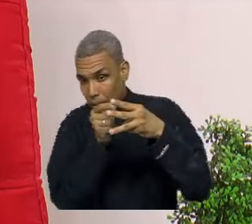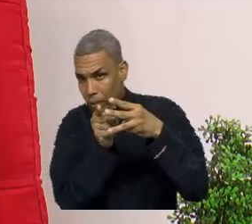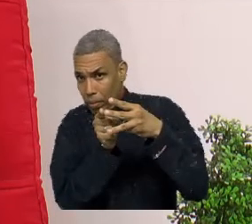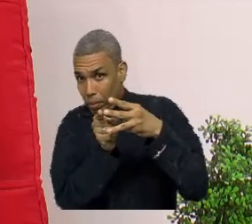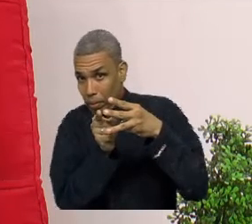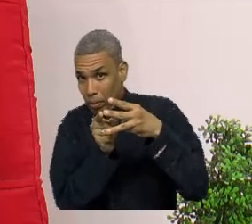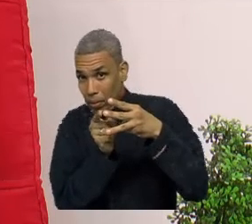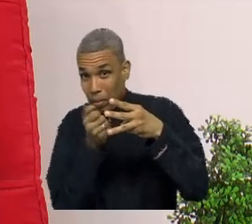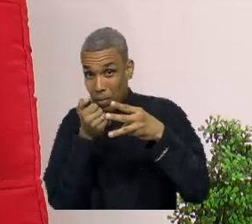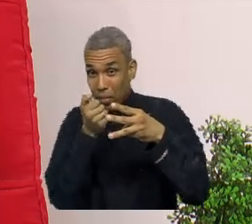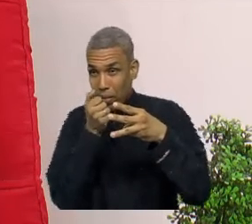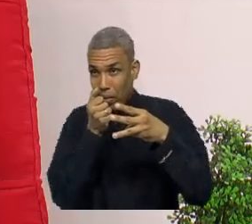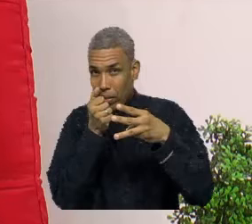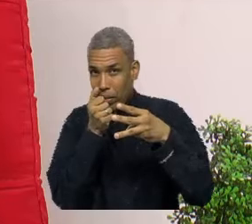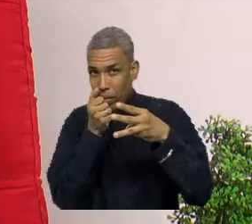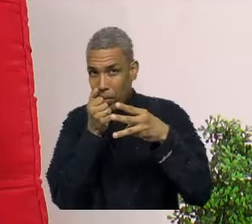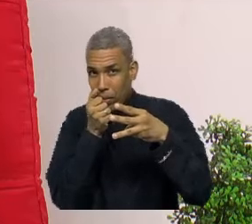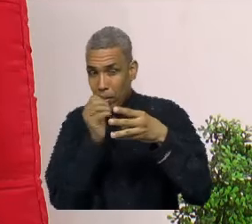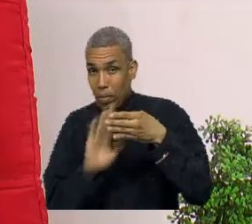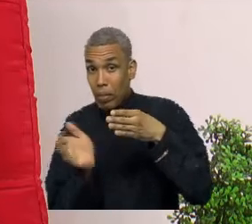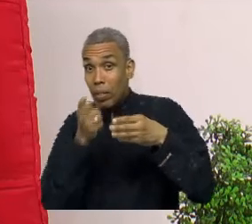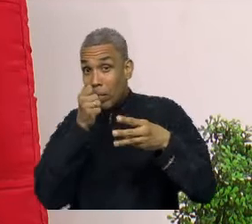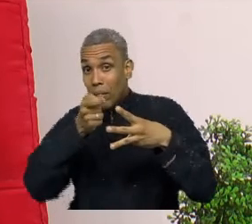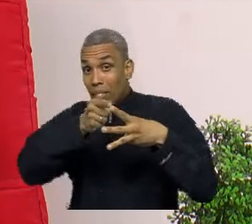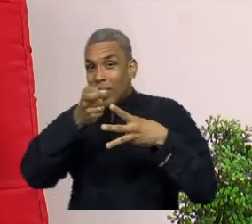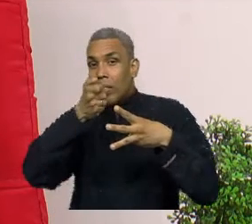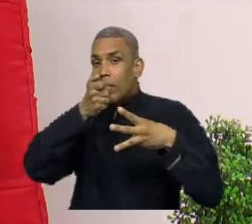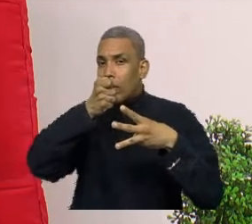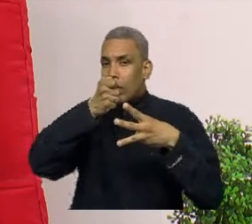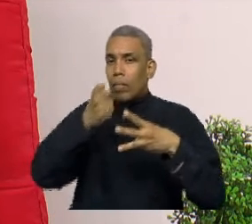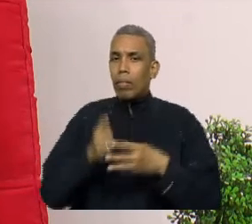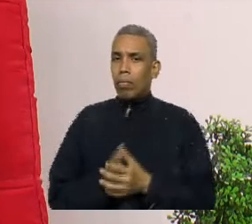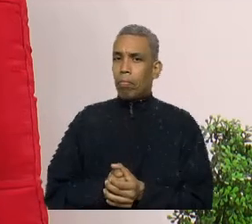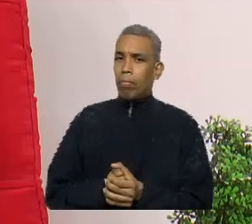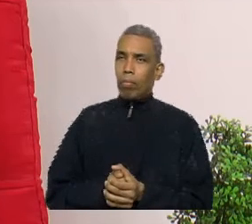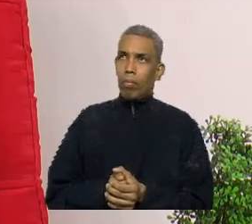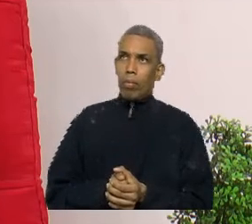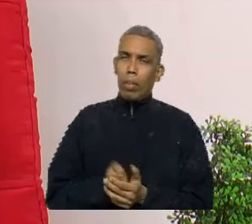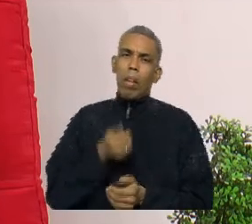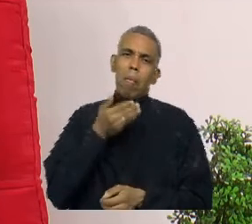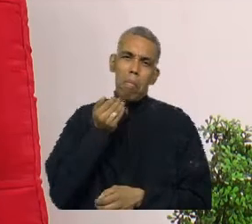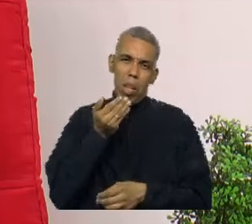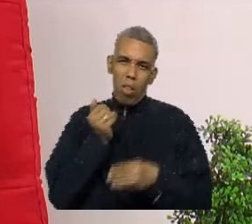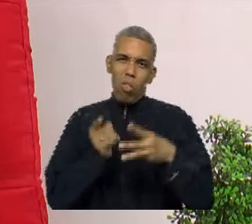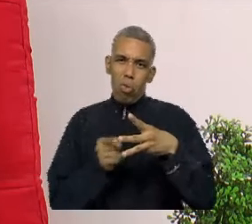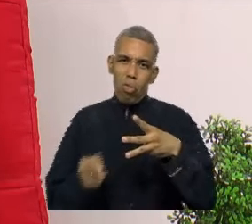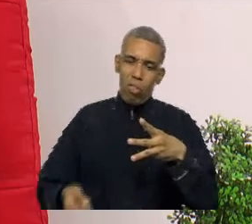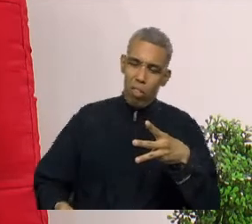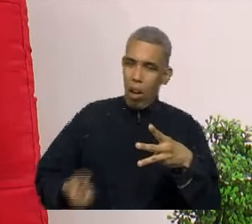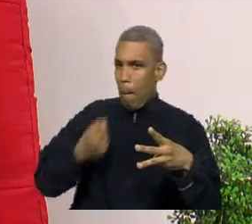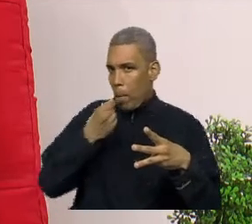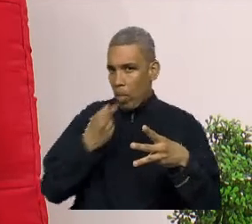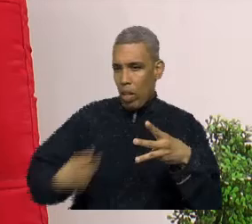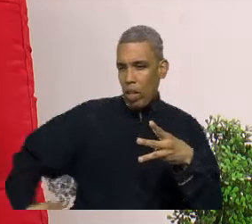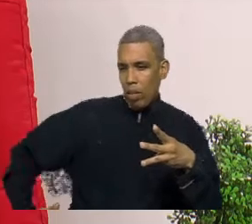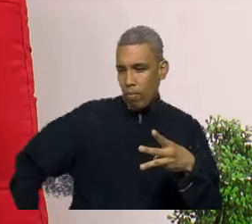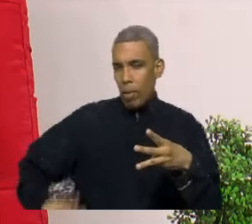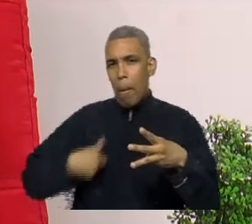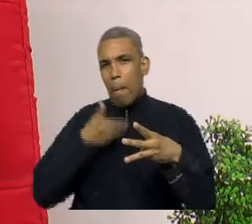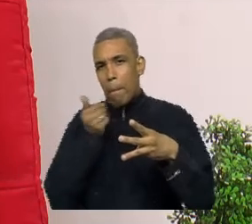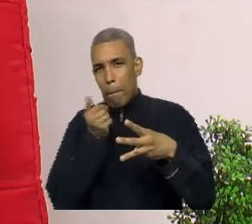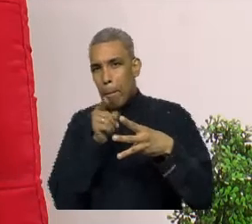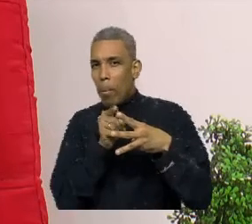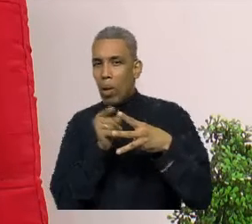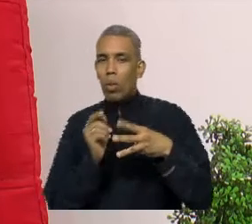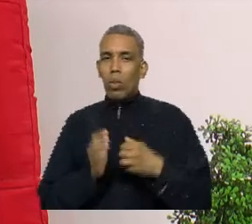la medicación inhalada de por sí produce una mayor seguridad en su uso, porque son micras las que se